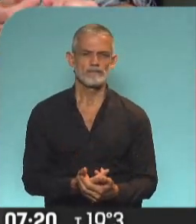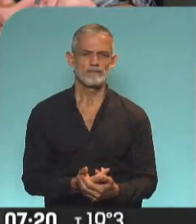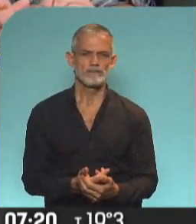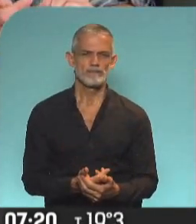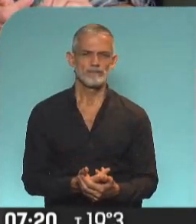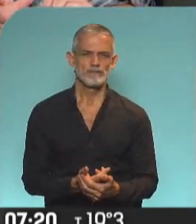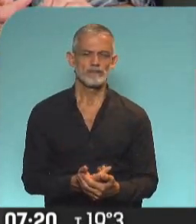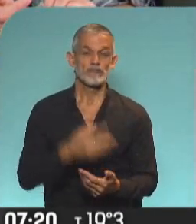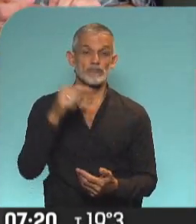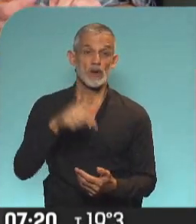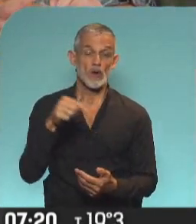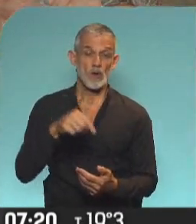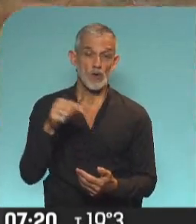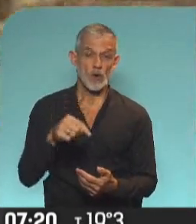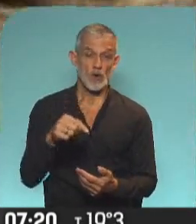Hoy en día estamos